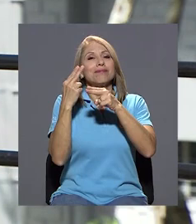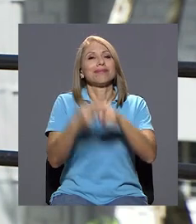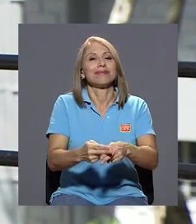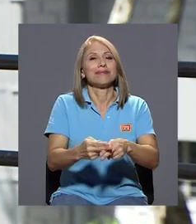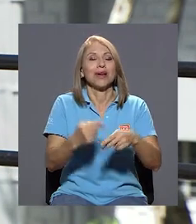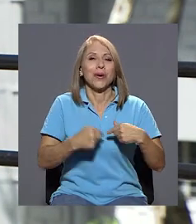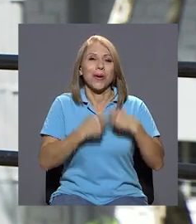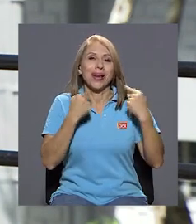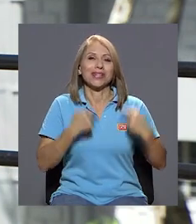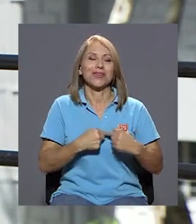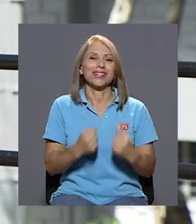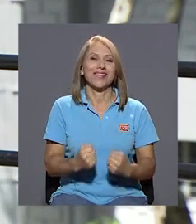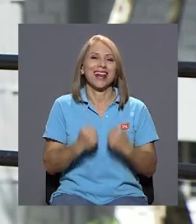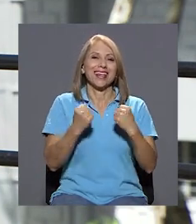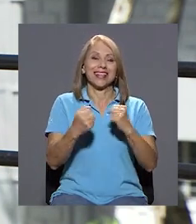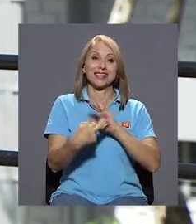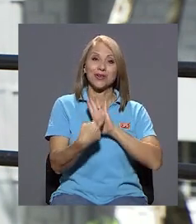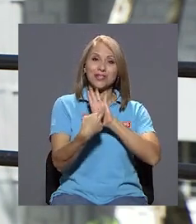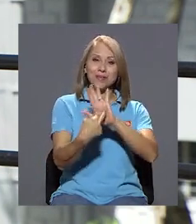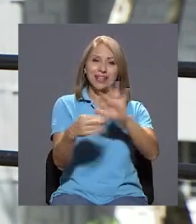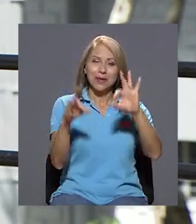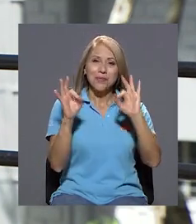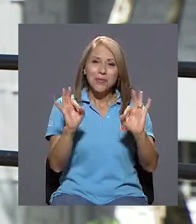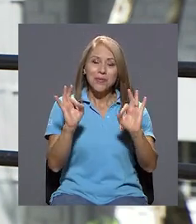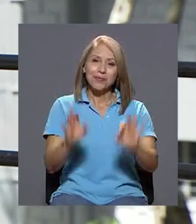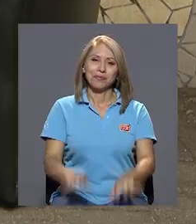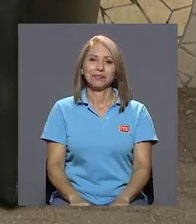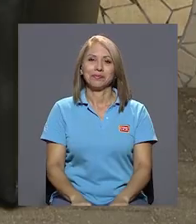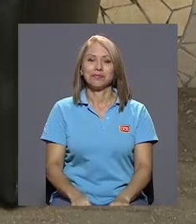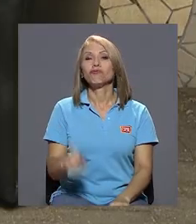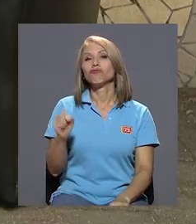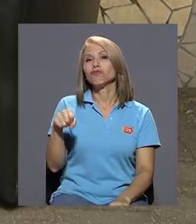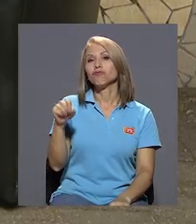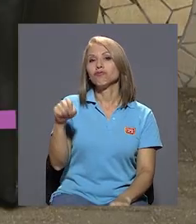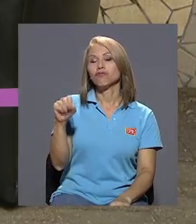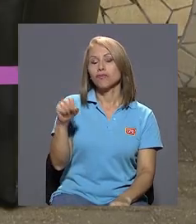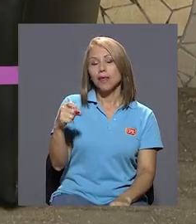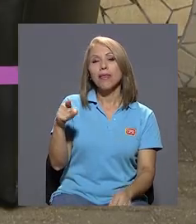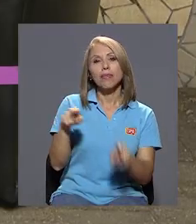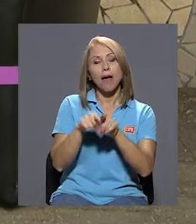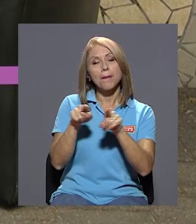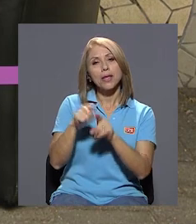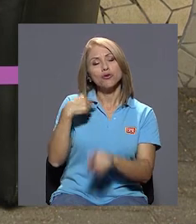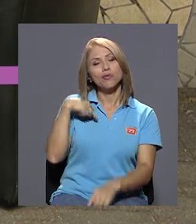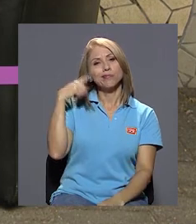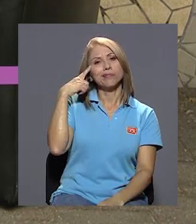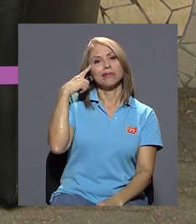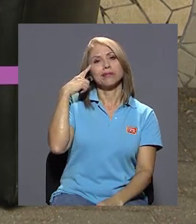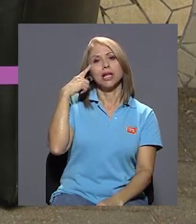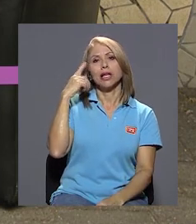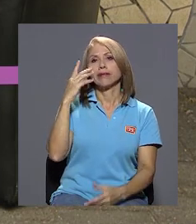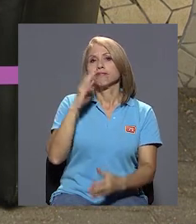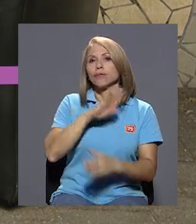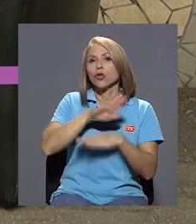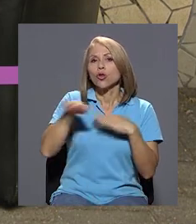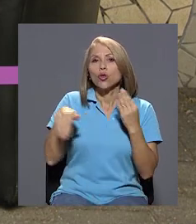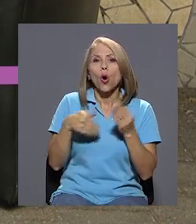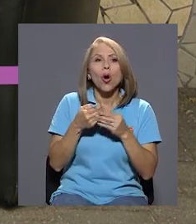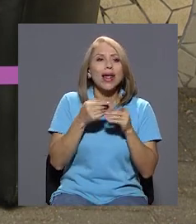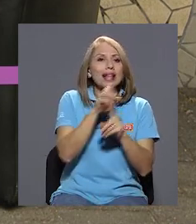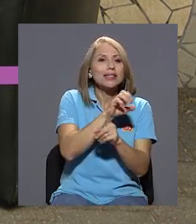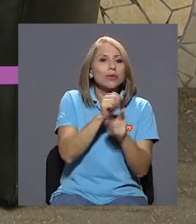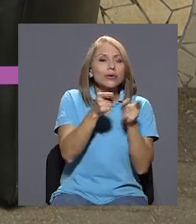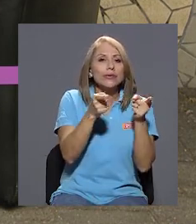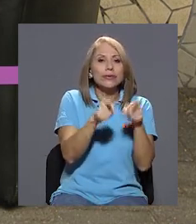mejor manera era llamarle corazones valientes, uh-huh. Los representa uh-huh. Muy bien. Sí, muy, muy bien. Y me imagino también que, bueno, todas